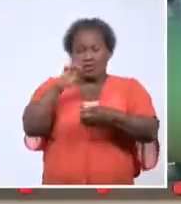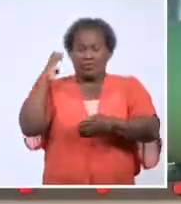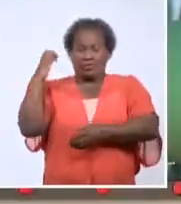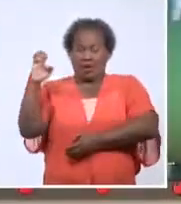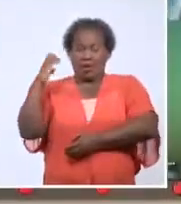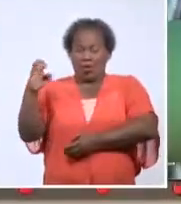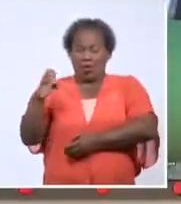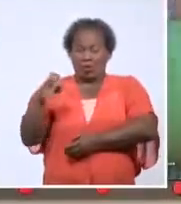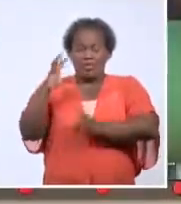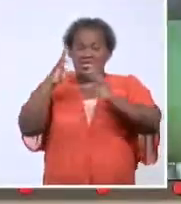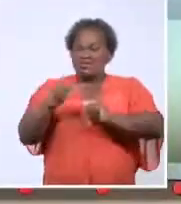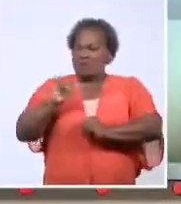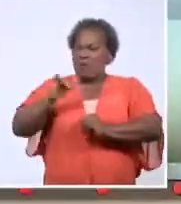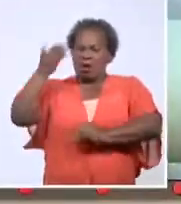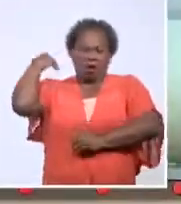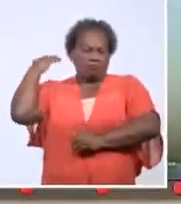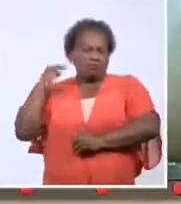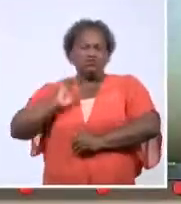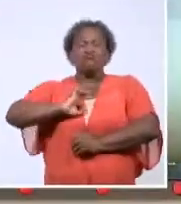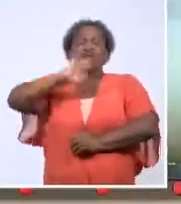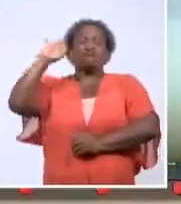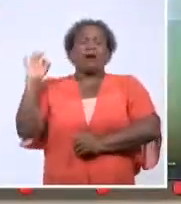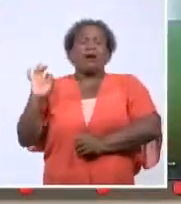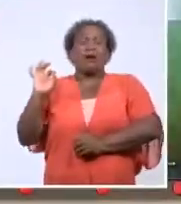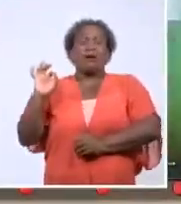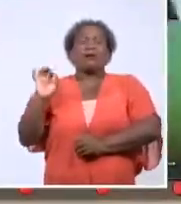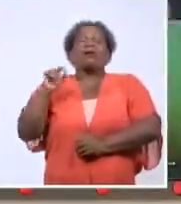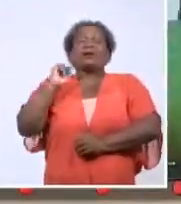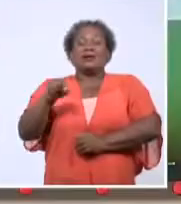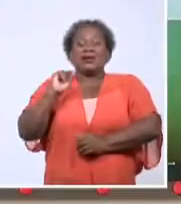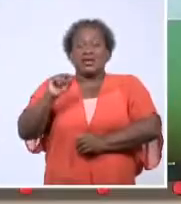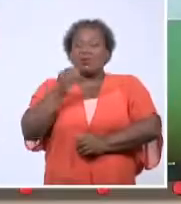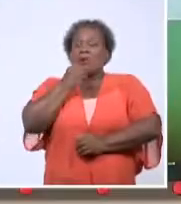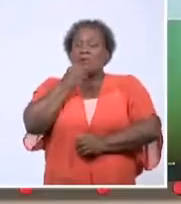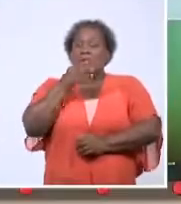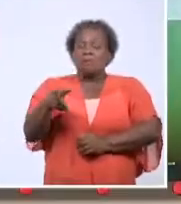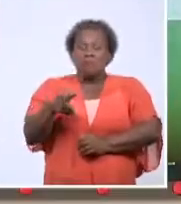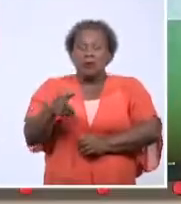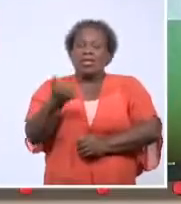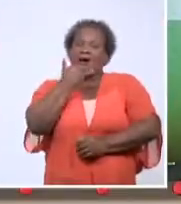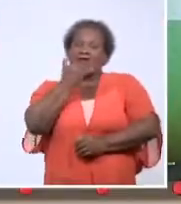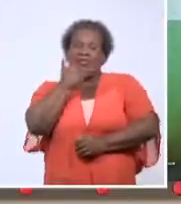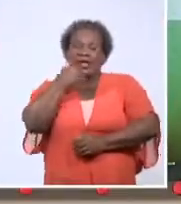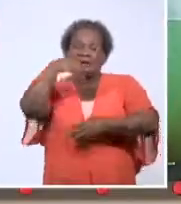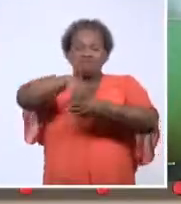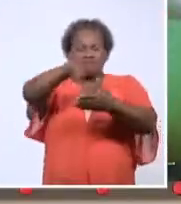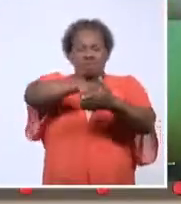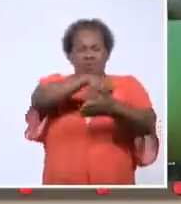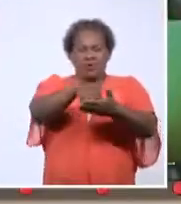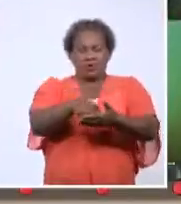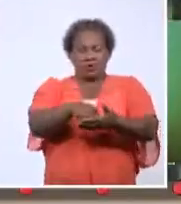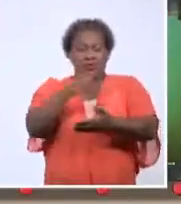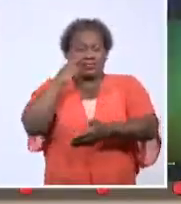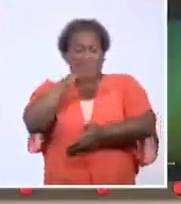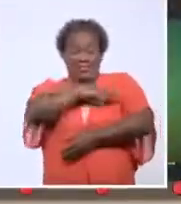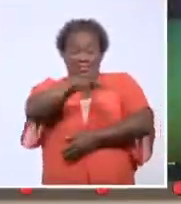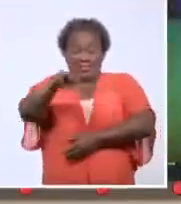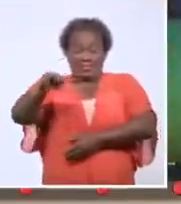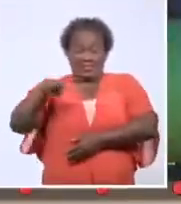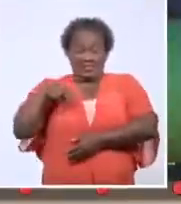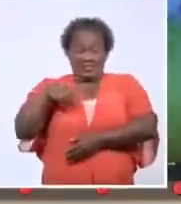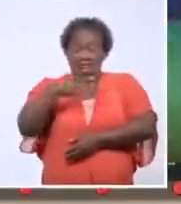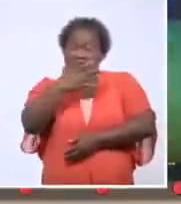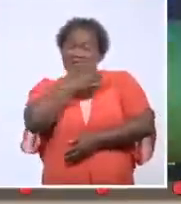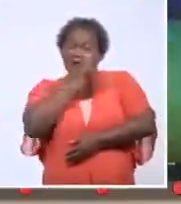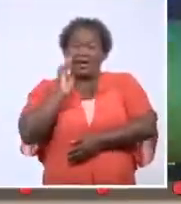sin precedentes en el país andino y que en su conjunto podrían fraccionar el voto. A primera lectura, la confrontación promete ser entre